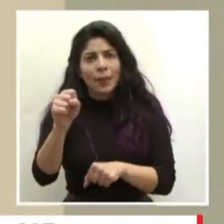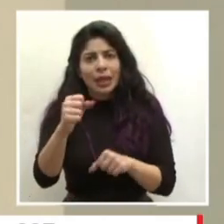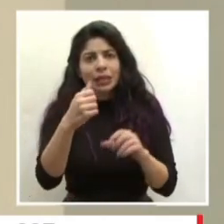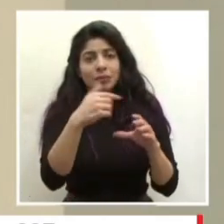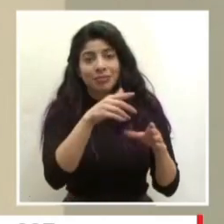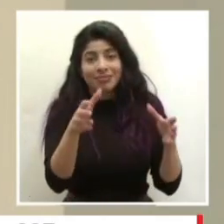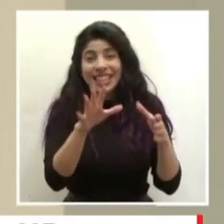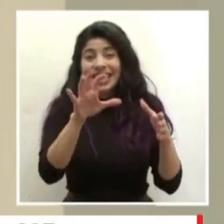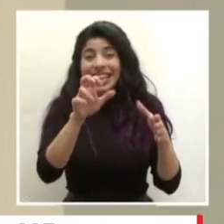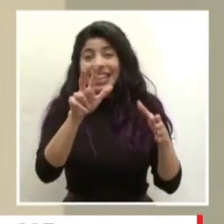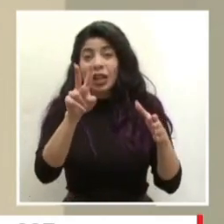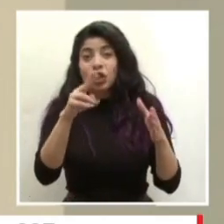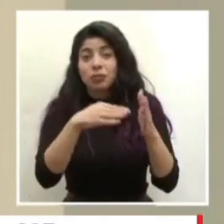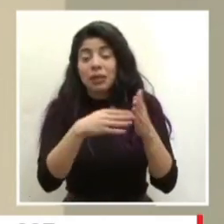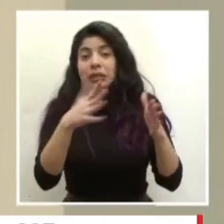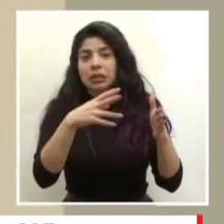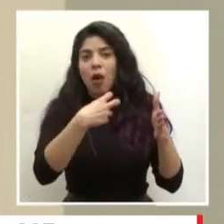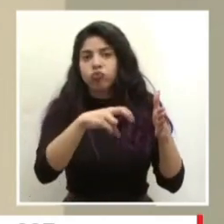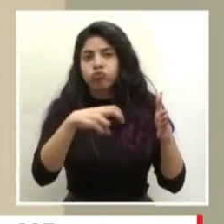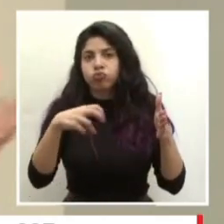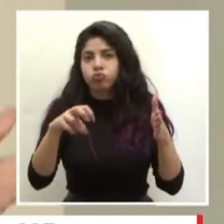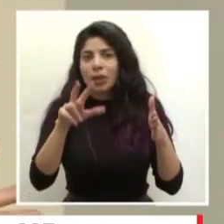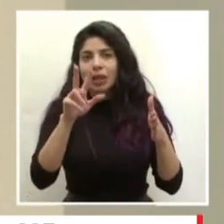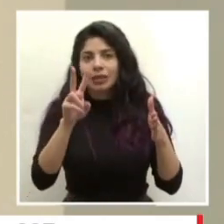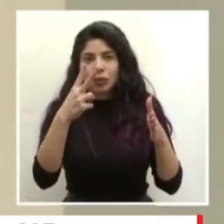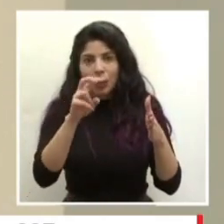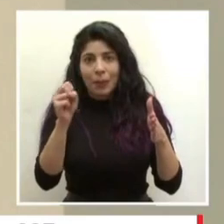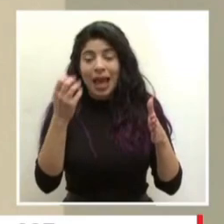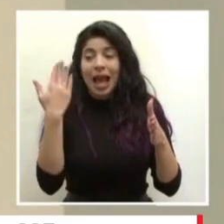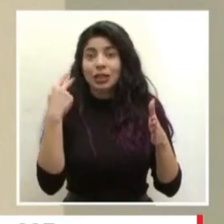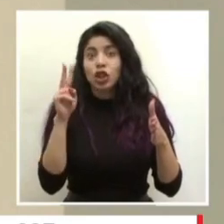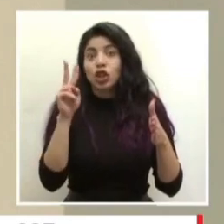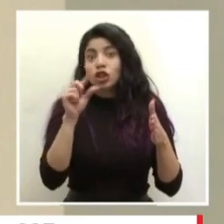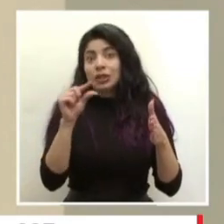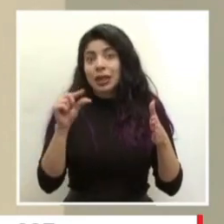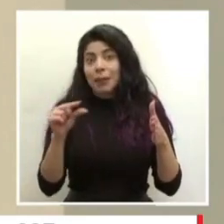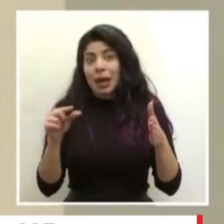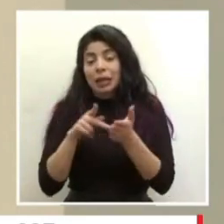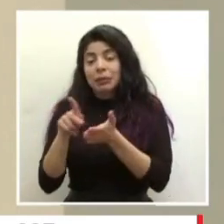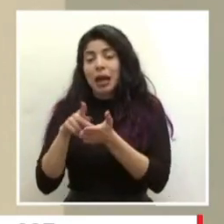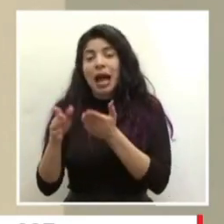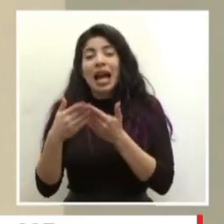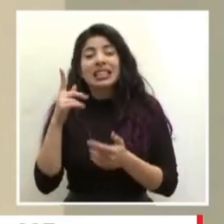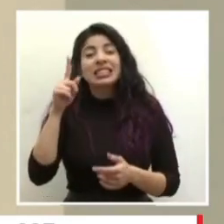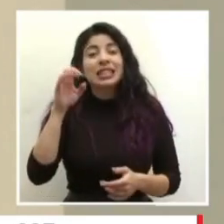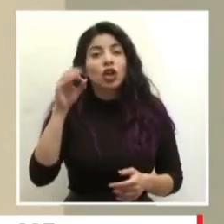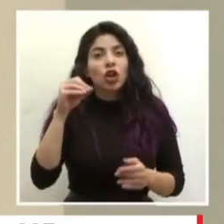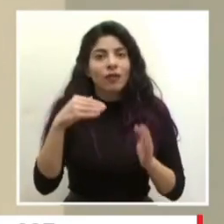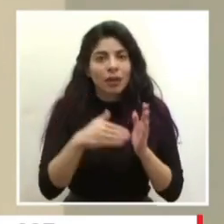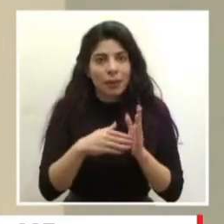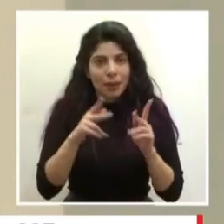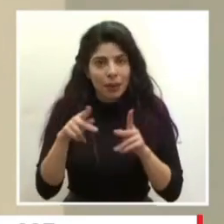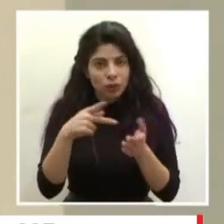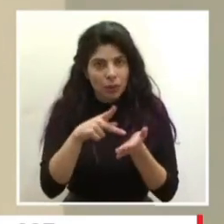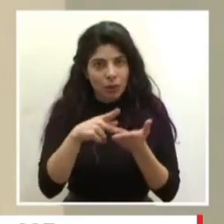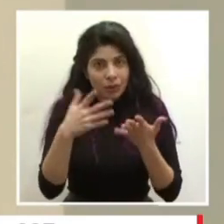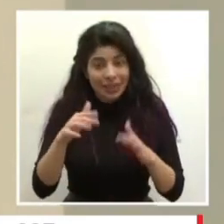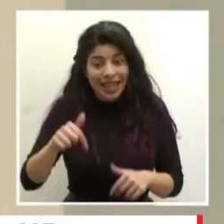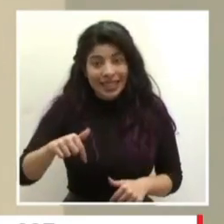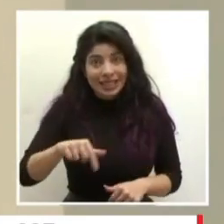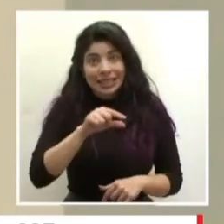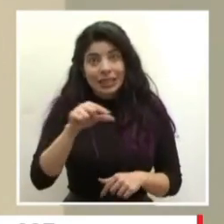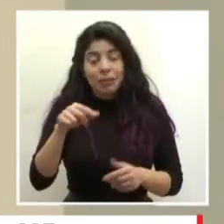de 532 mil personas. Hace 2 semanas hicimos pagos para aproximadamente 190 mil personas. Esta semana